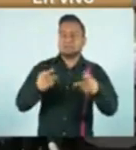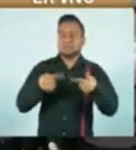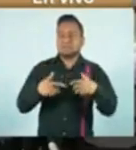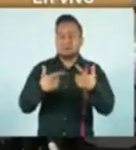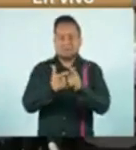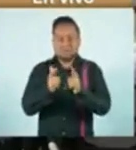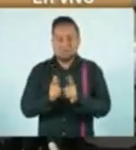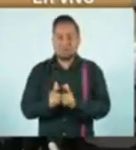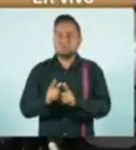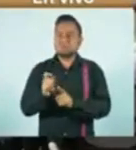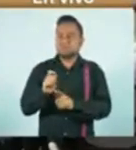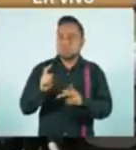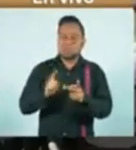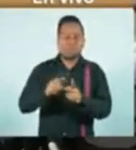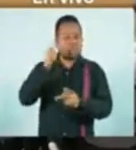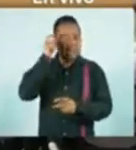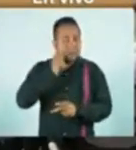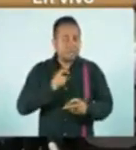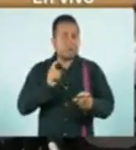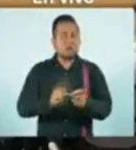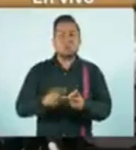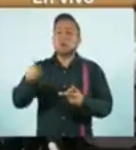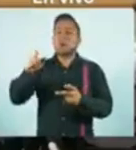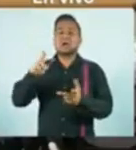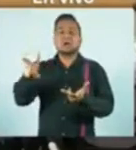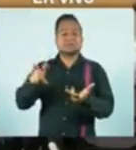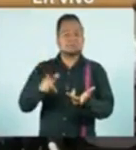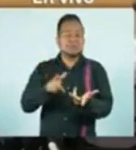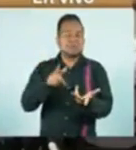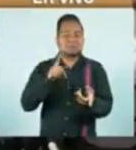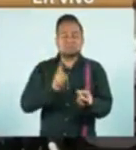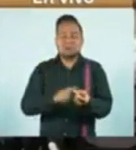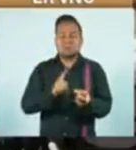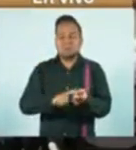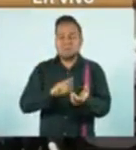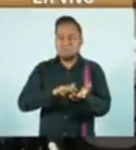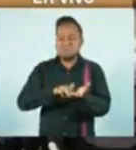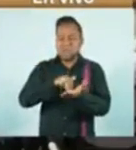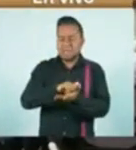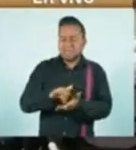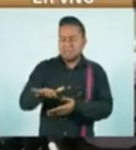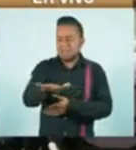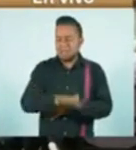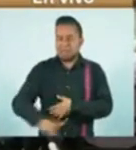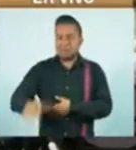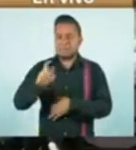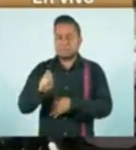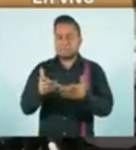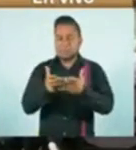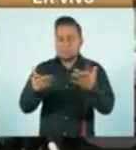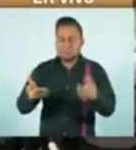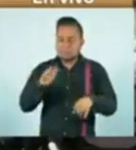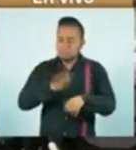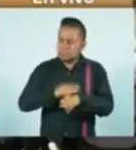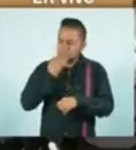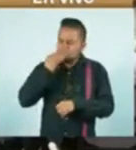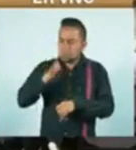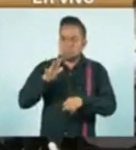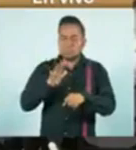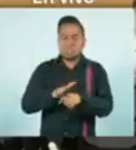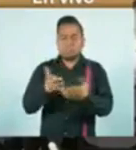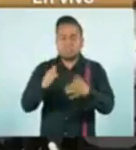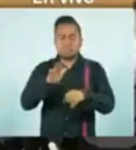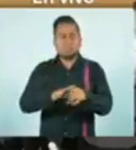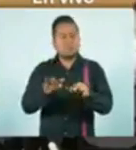en el estado de Guerrero, lo que hemos visto en otros estados donde las tierras más bellas, las tierras más